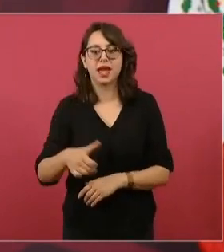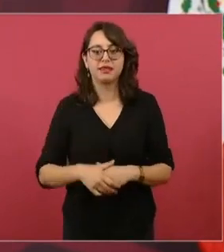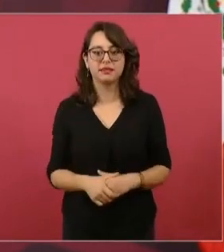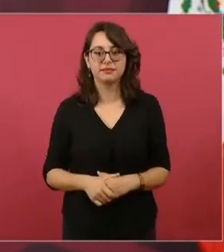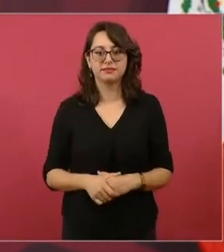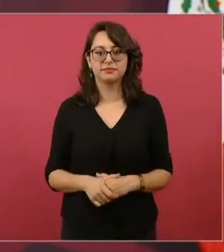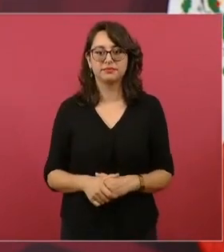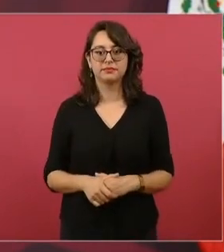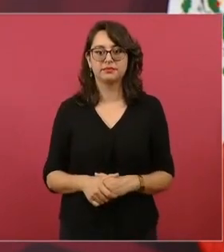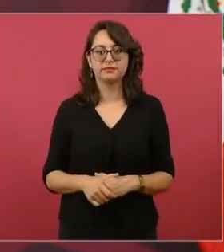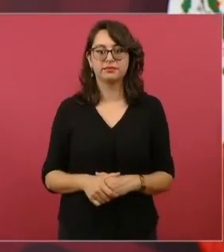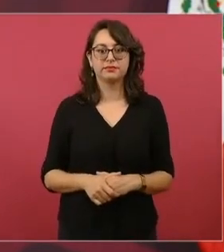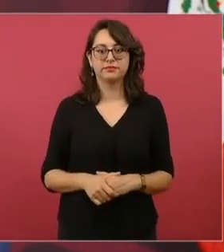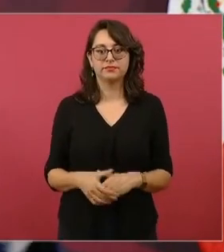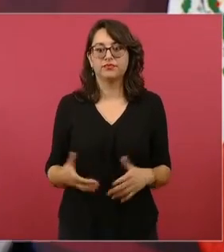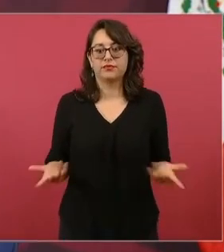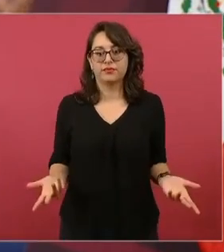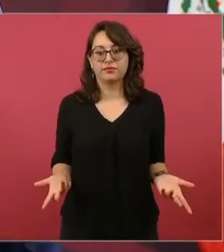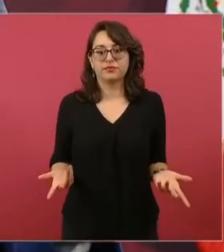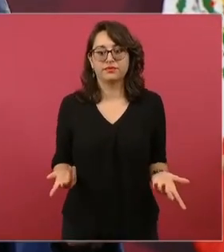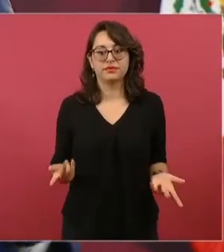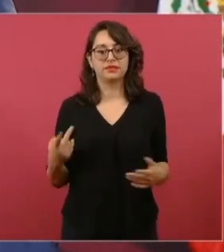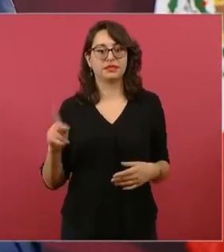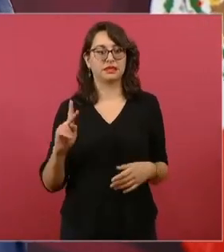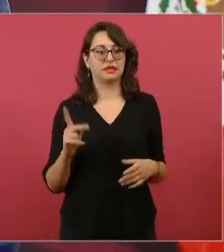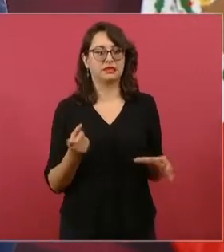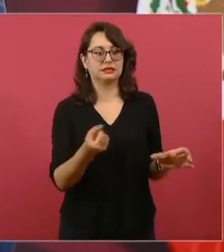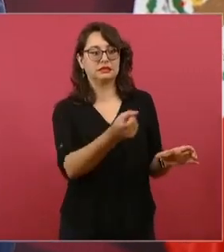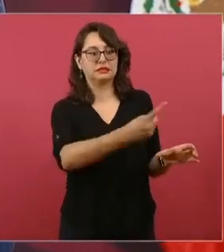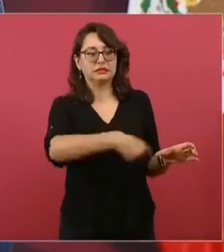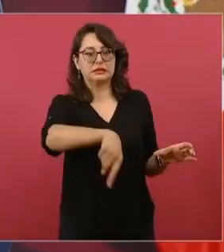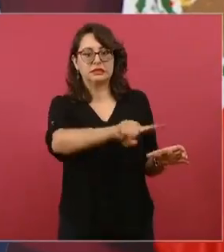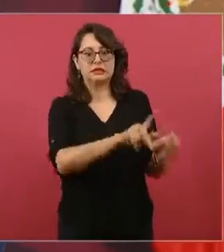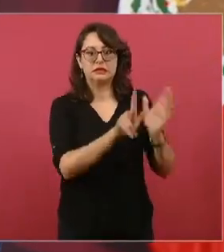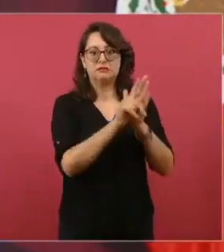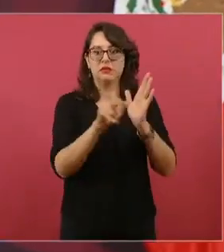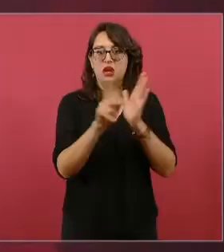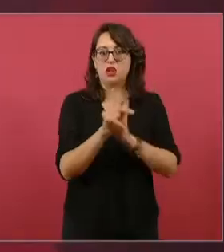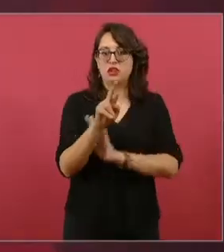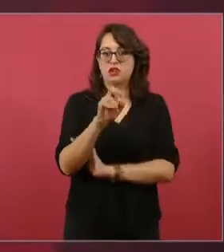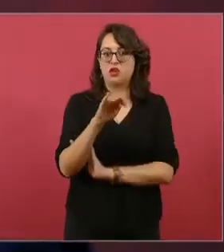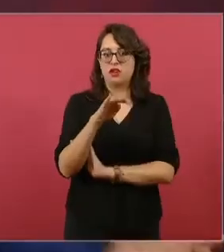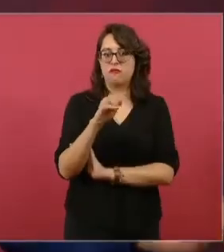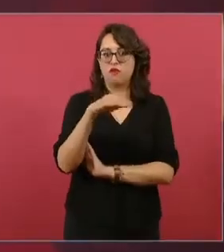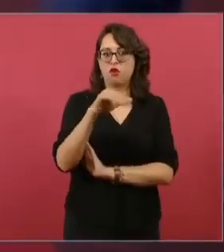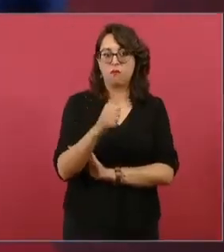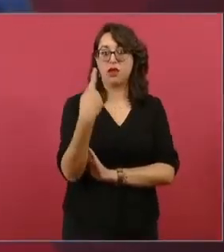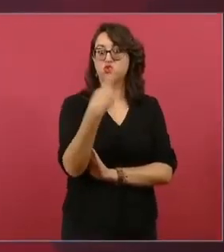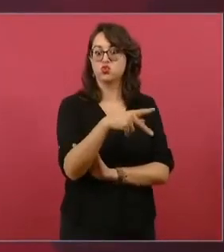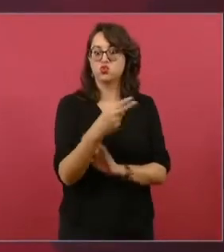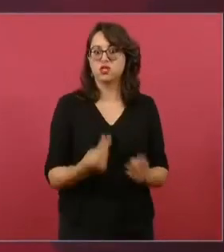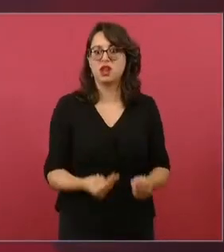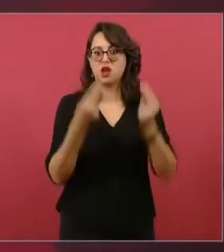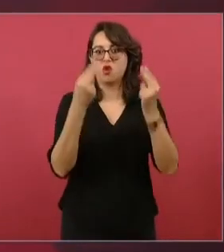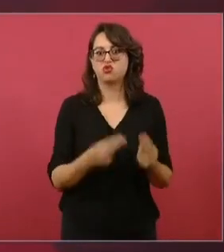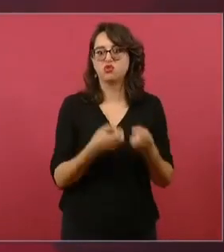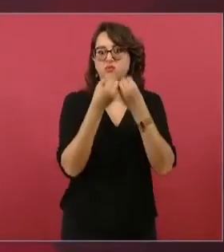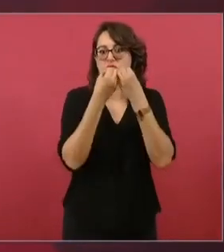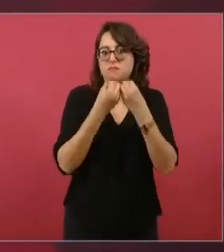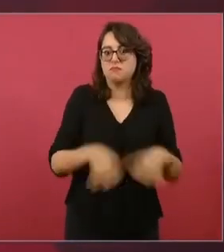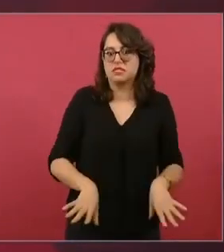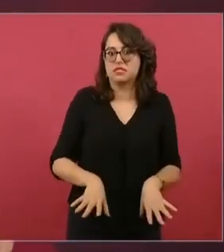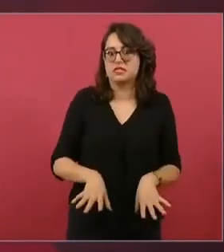Reforma? Que fracasara la Comisión Federal de Electricidad para que ellos